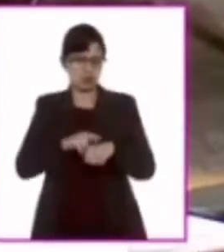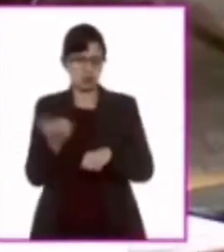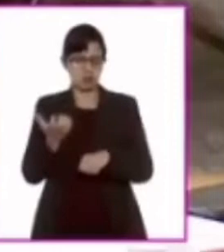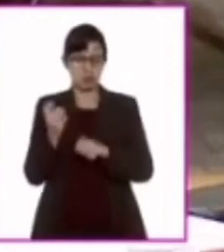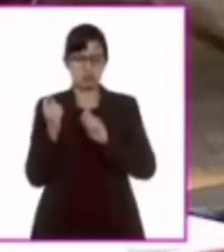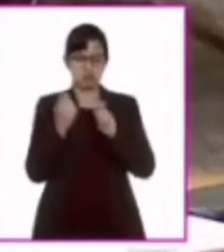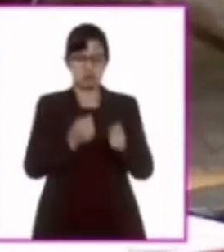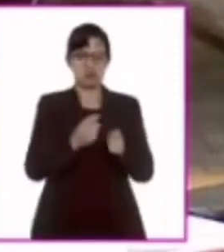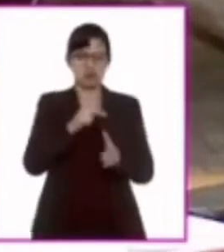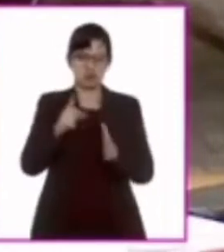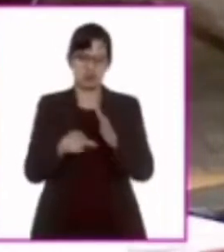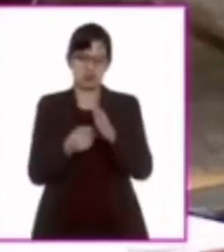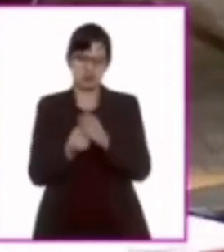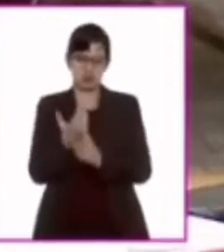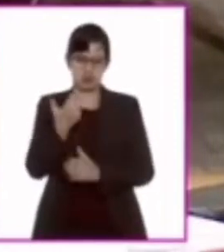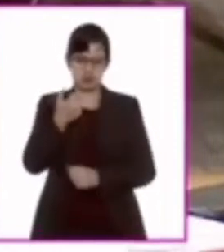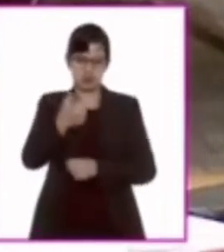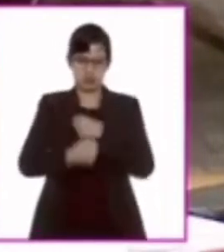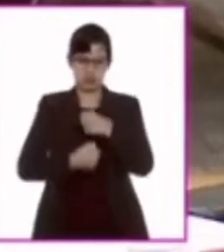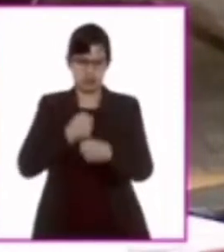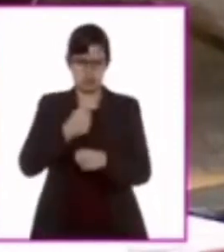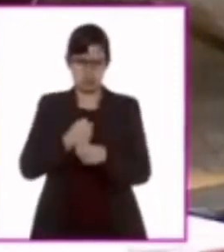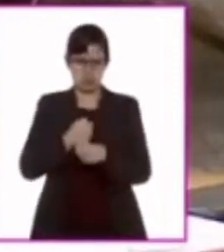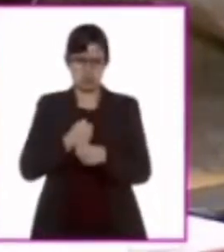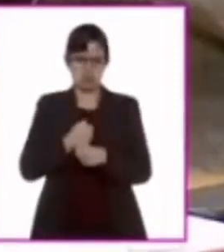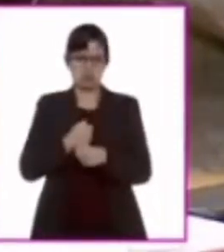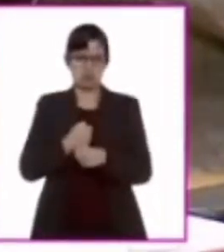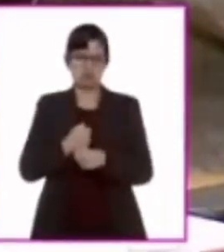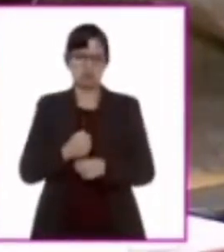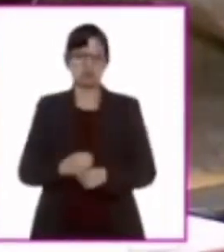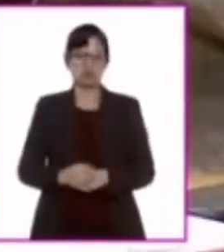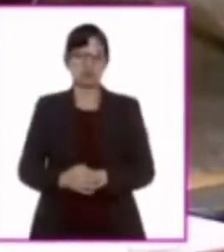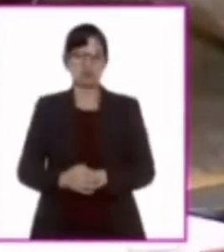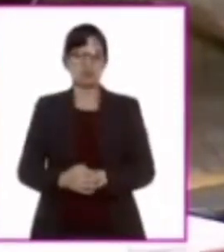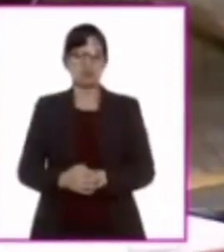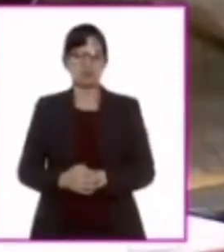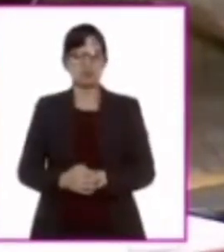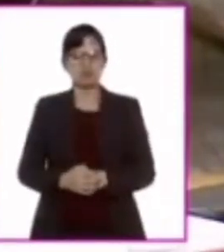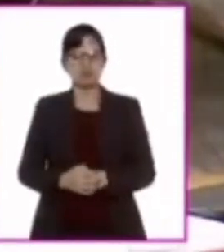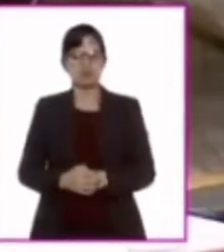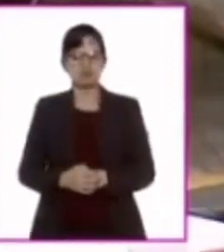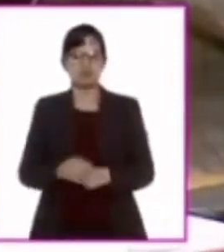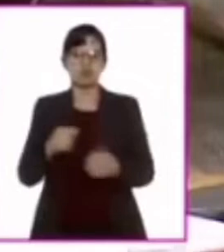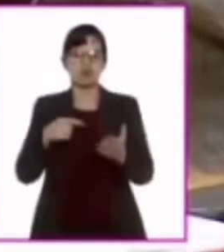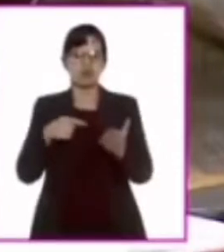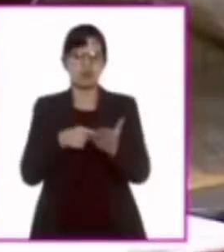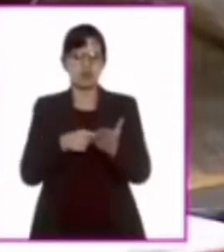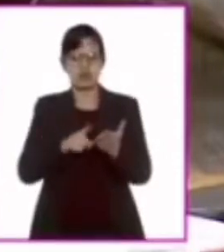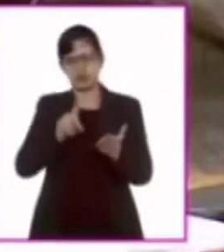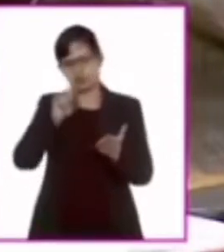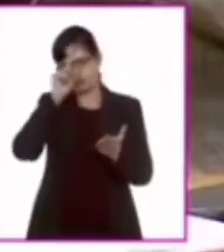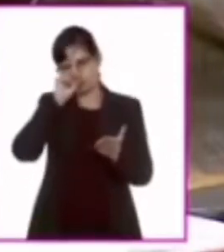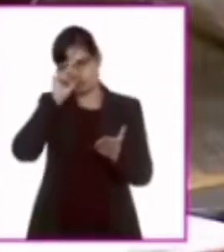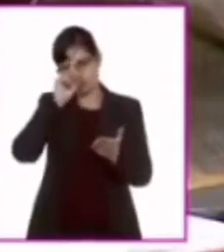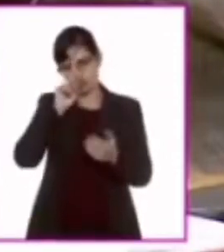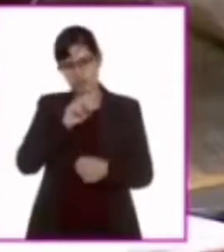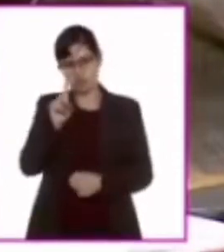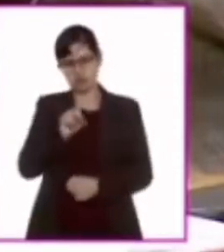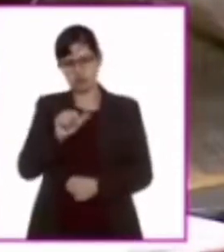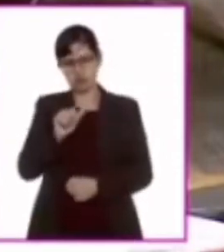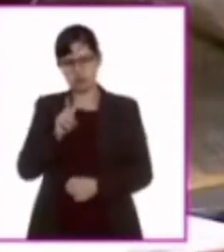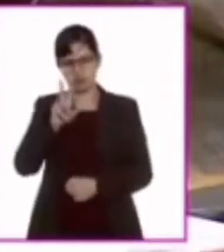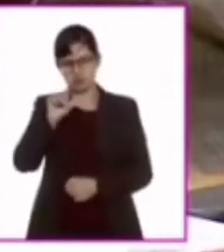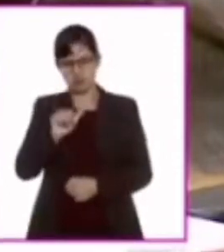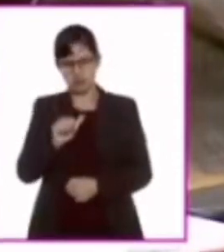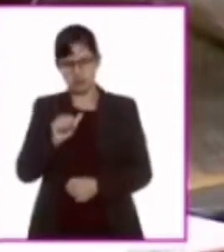de seis años tomando en esta dotación por supuesto considerando lo que solicitó la consejera zavala y el consejero